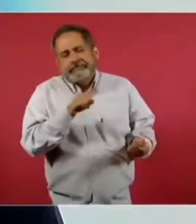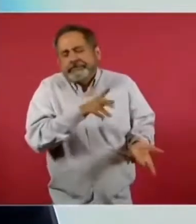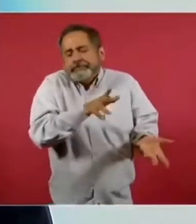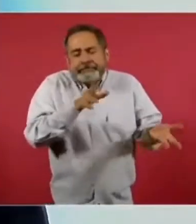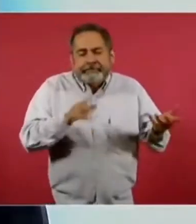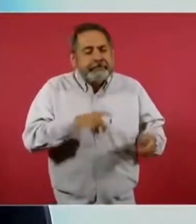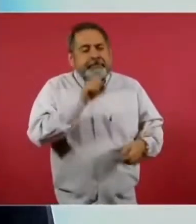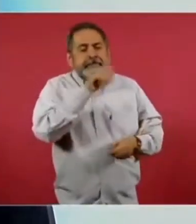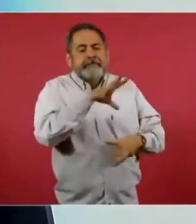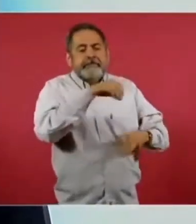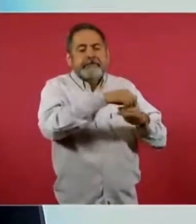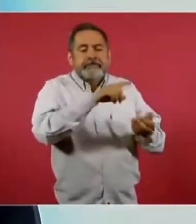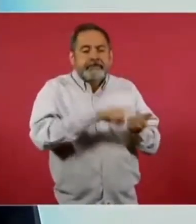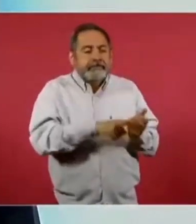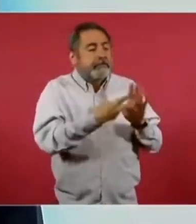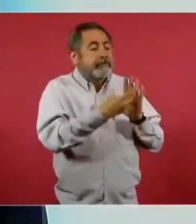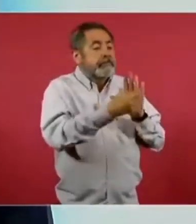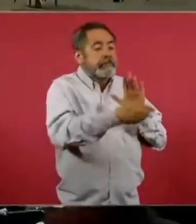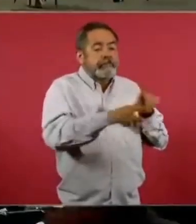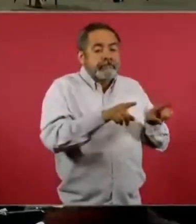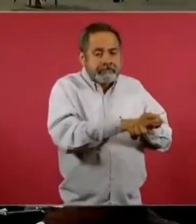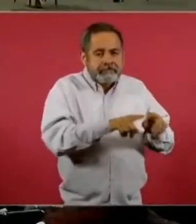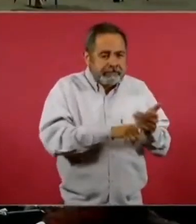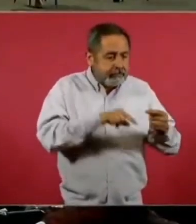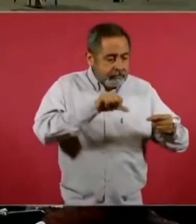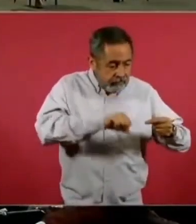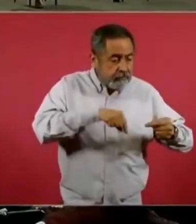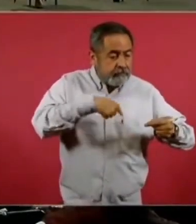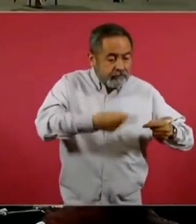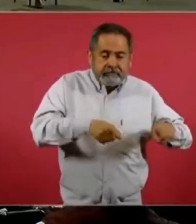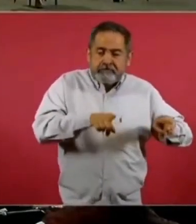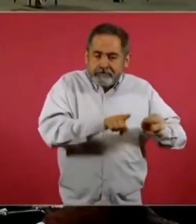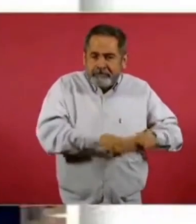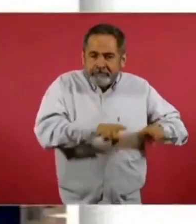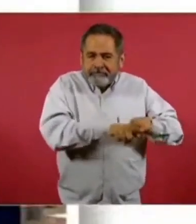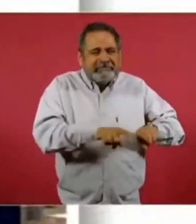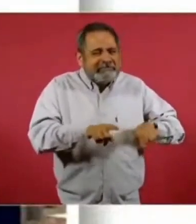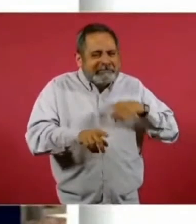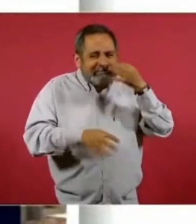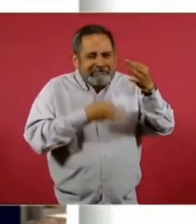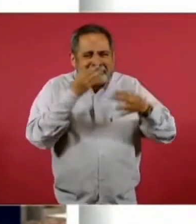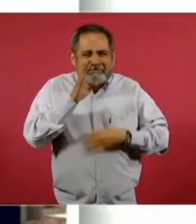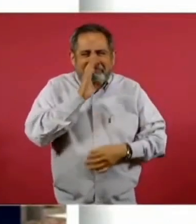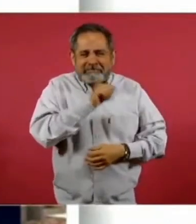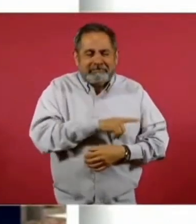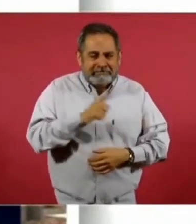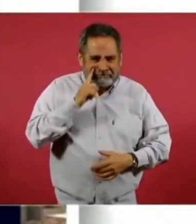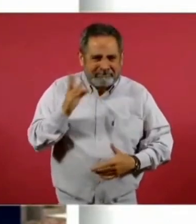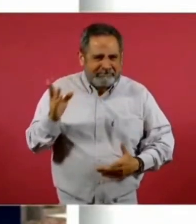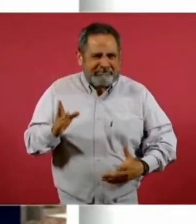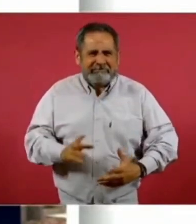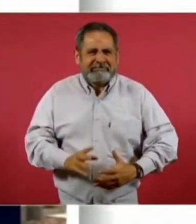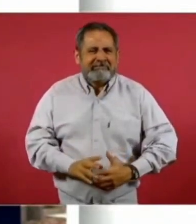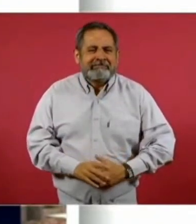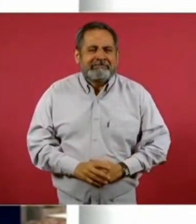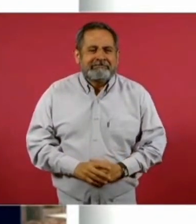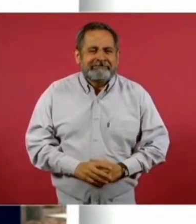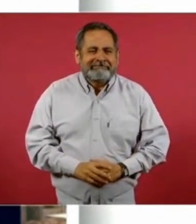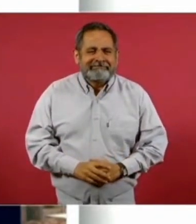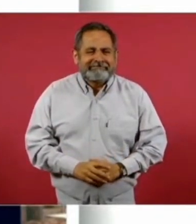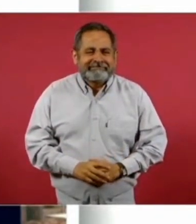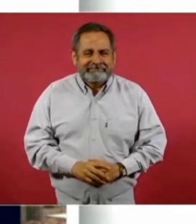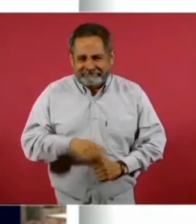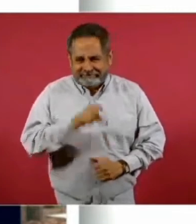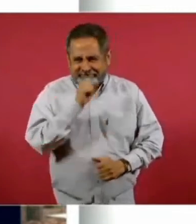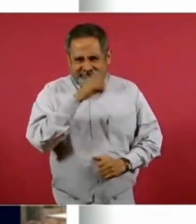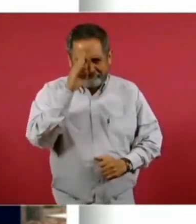anda replicando un día sí y otro también esta información, porque será el señor Claudio